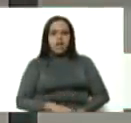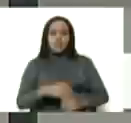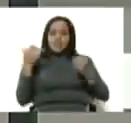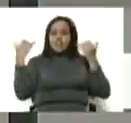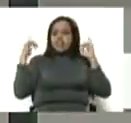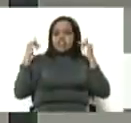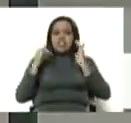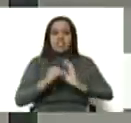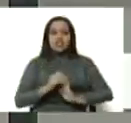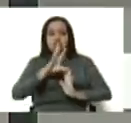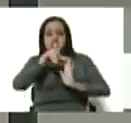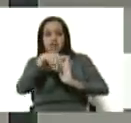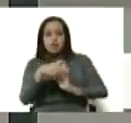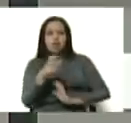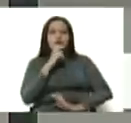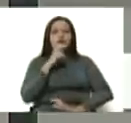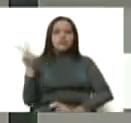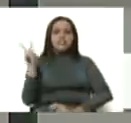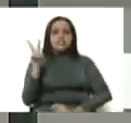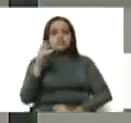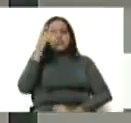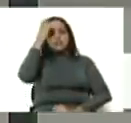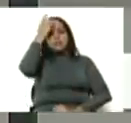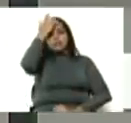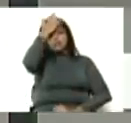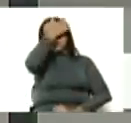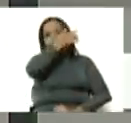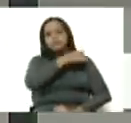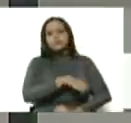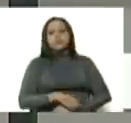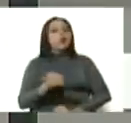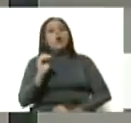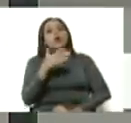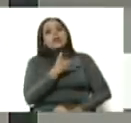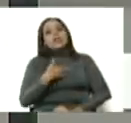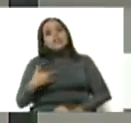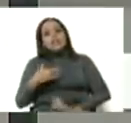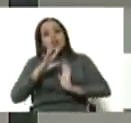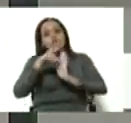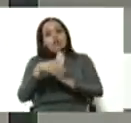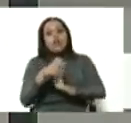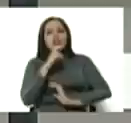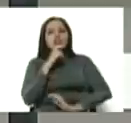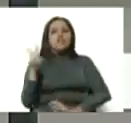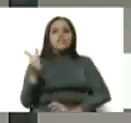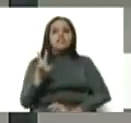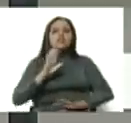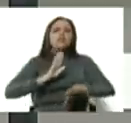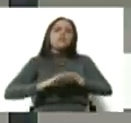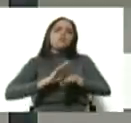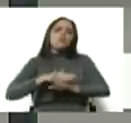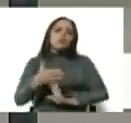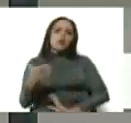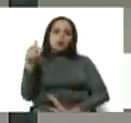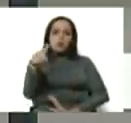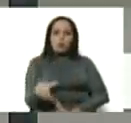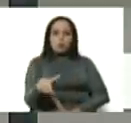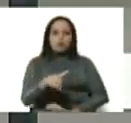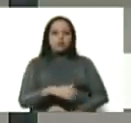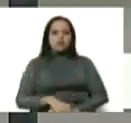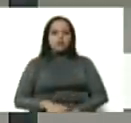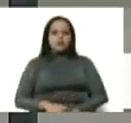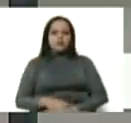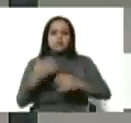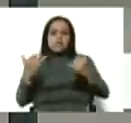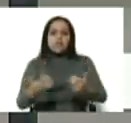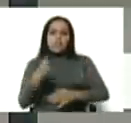festejando que se robaron el oro de Venezuela, o que pretenden robarse el oro de Venezuela, porque hoy debidamente ya